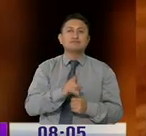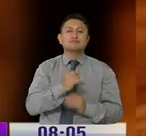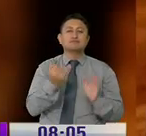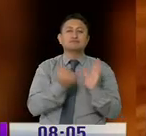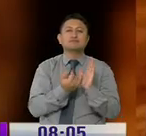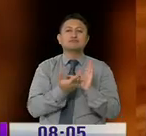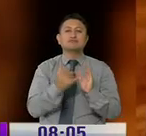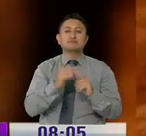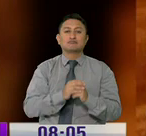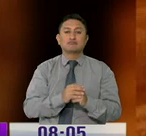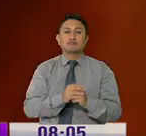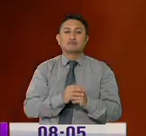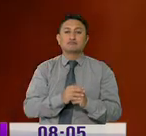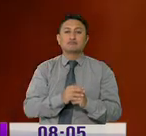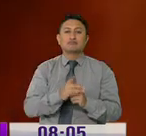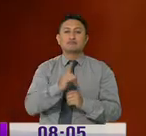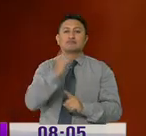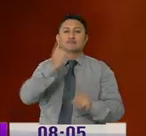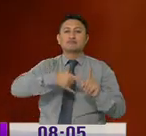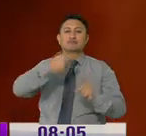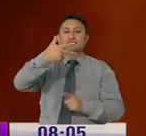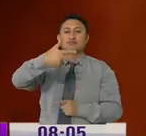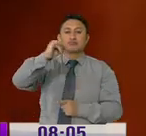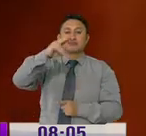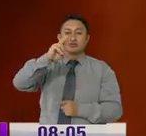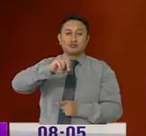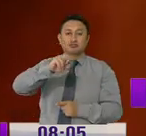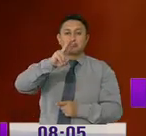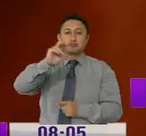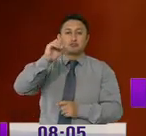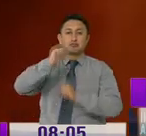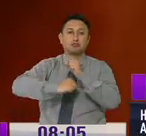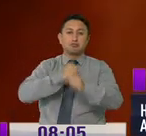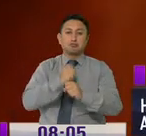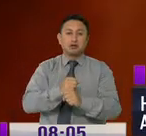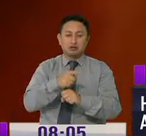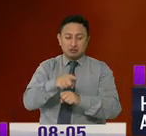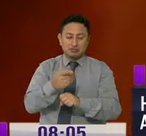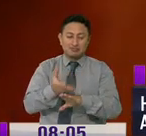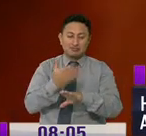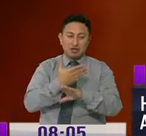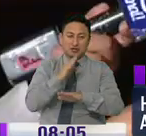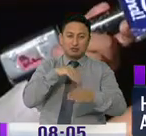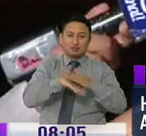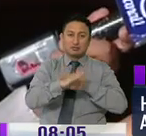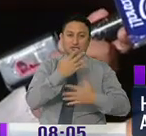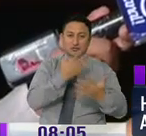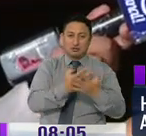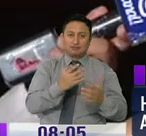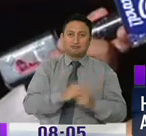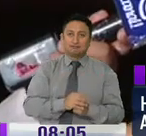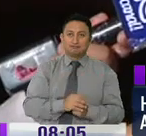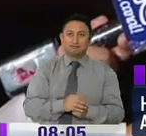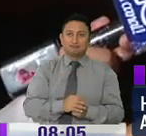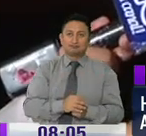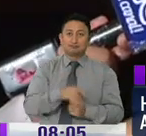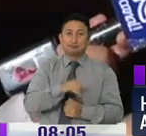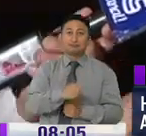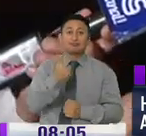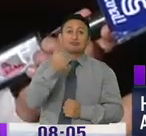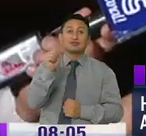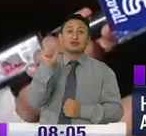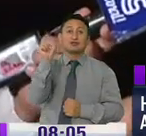identificado como alias El Chino, de 20 años, y registra antecedentes penales. Se encontraron 10 indicios